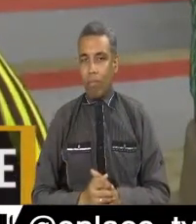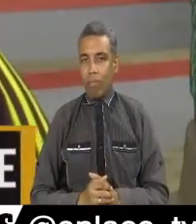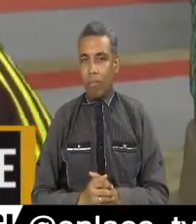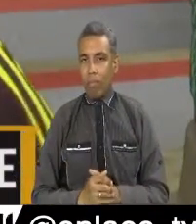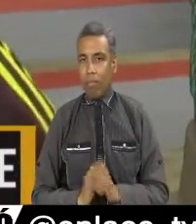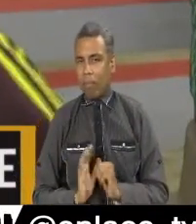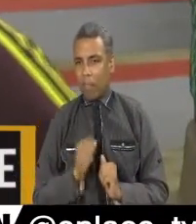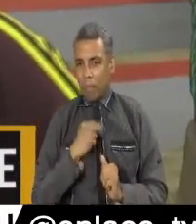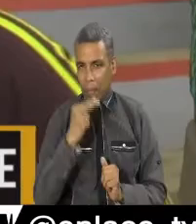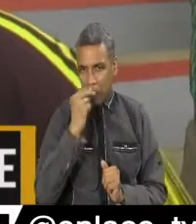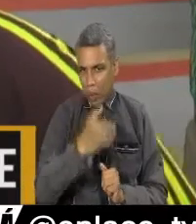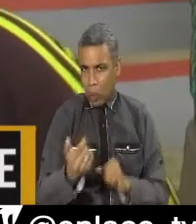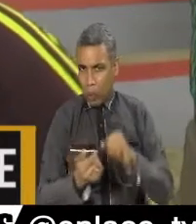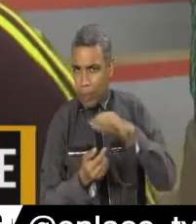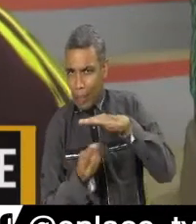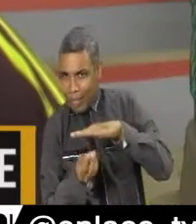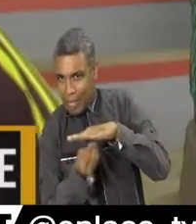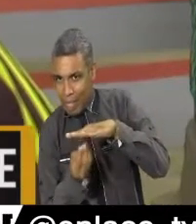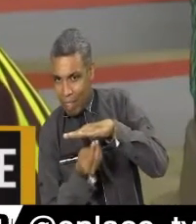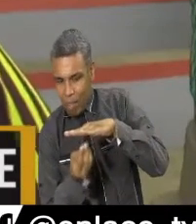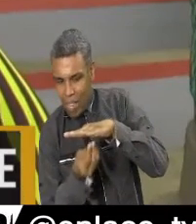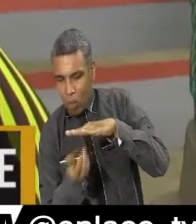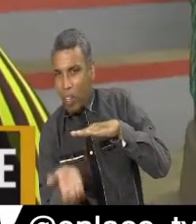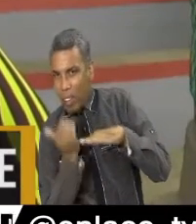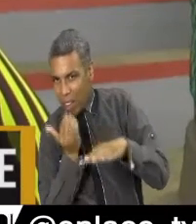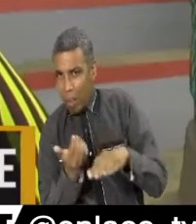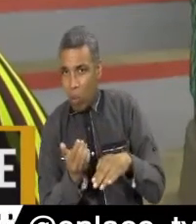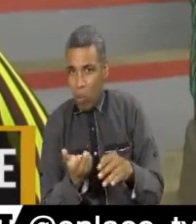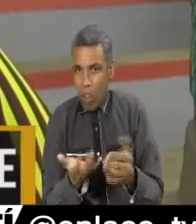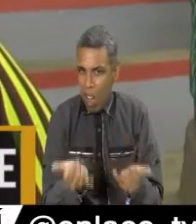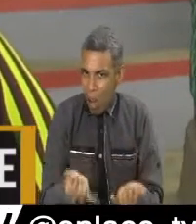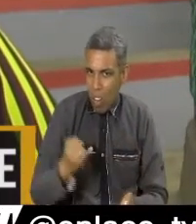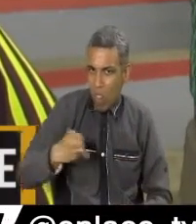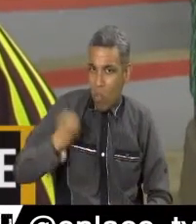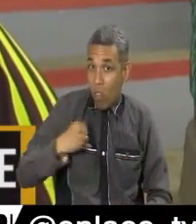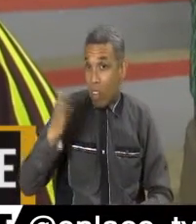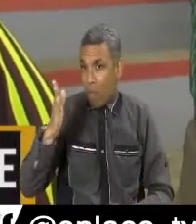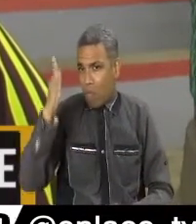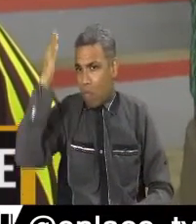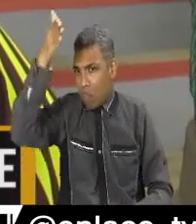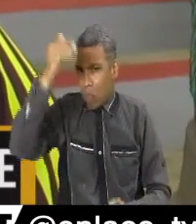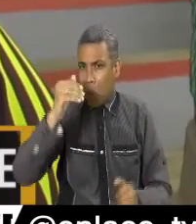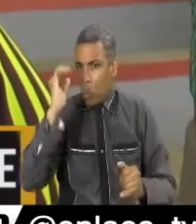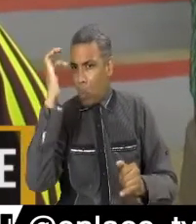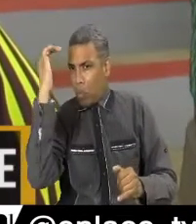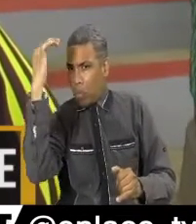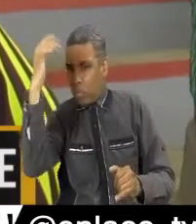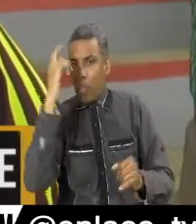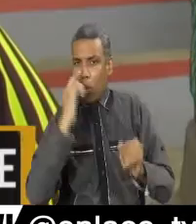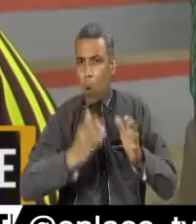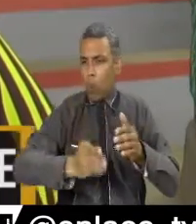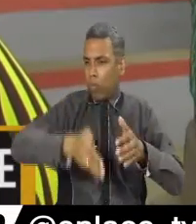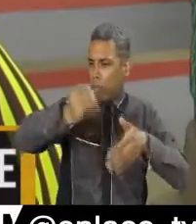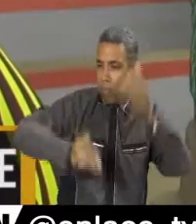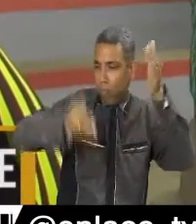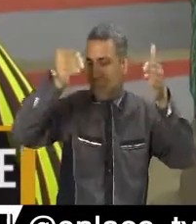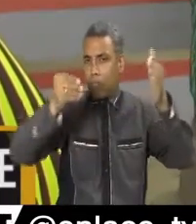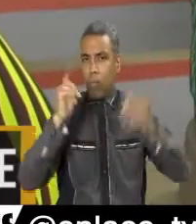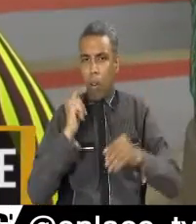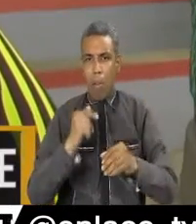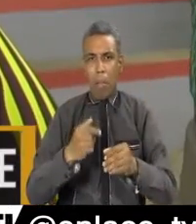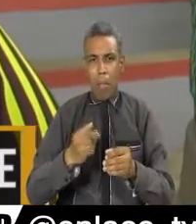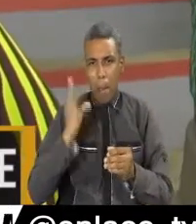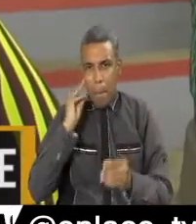softball femenino, que las niñas a medida que vayan pasando se vayan inscribiendo más colegios, que haya